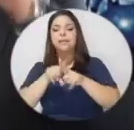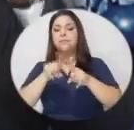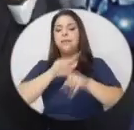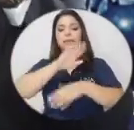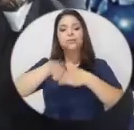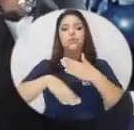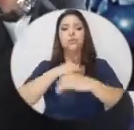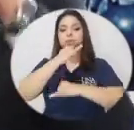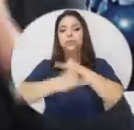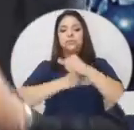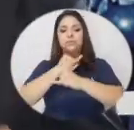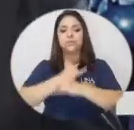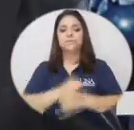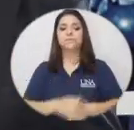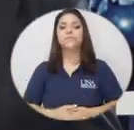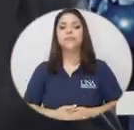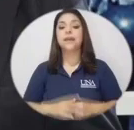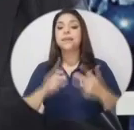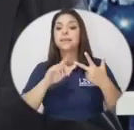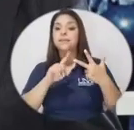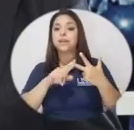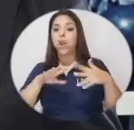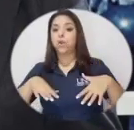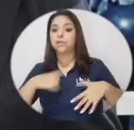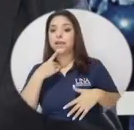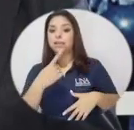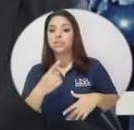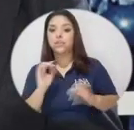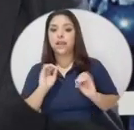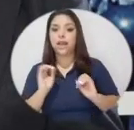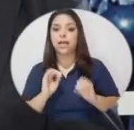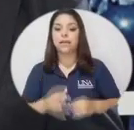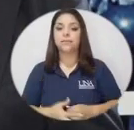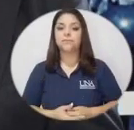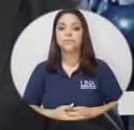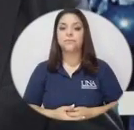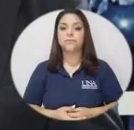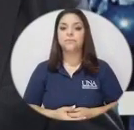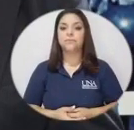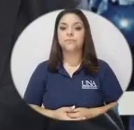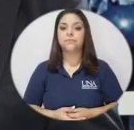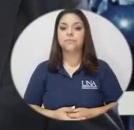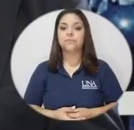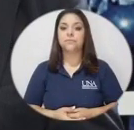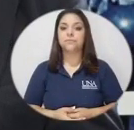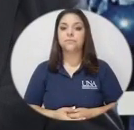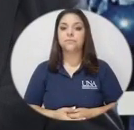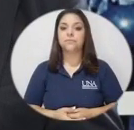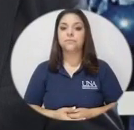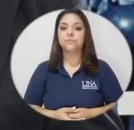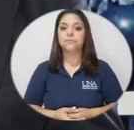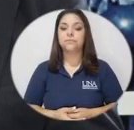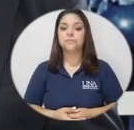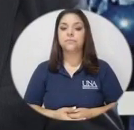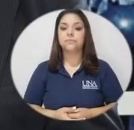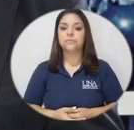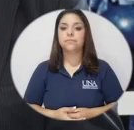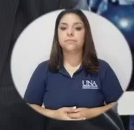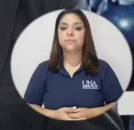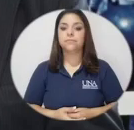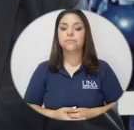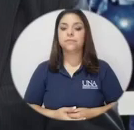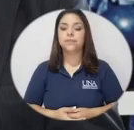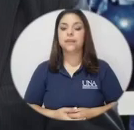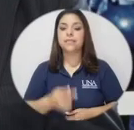internacional. Tercero, que no se ha mencionado, el hecho de que Estados Unidos lograra su